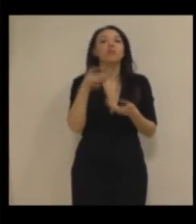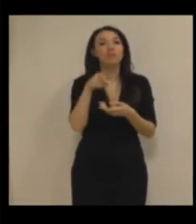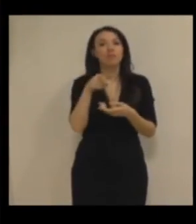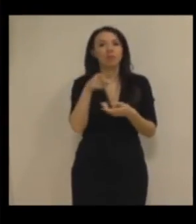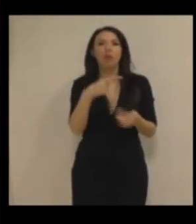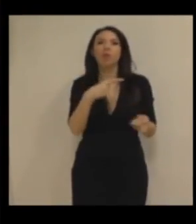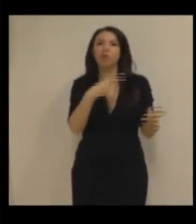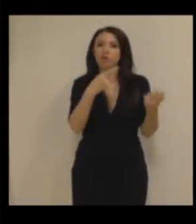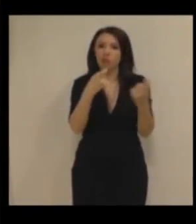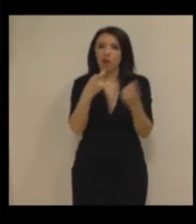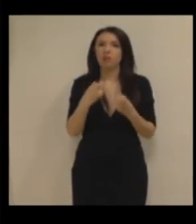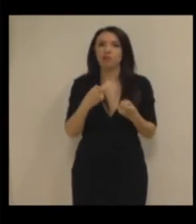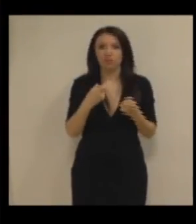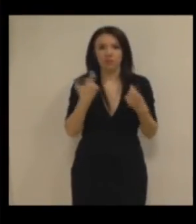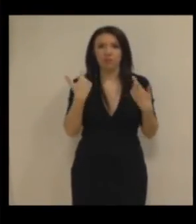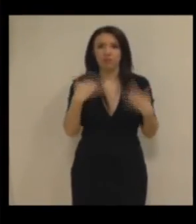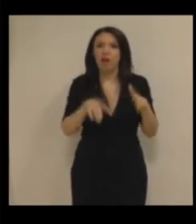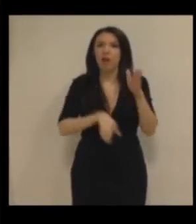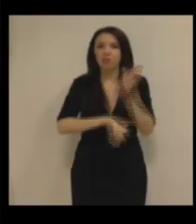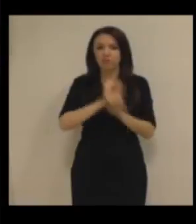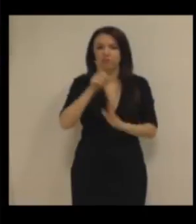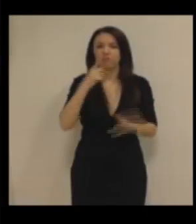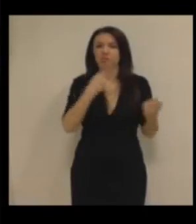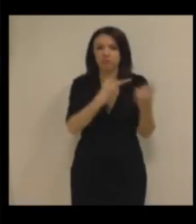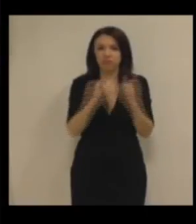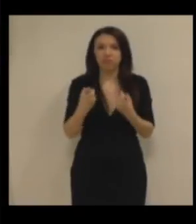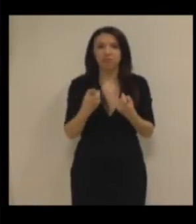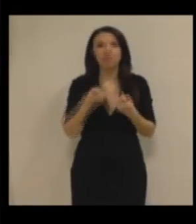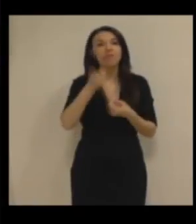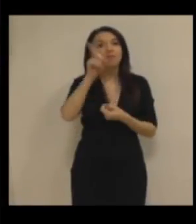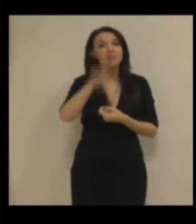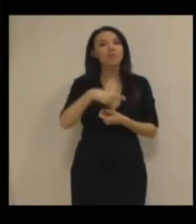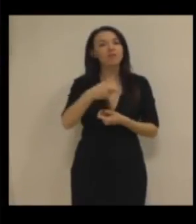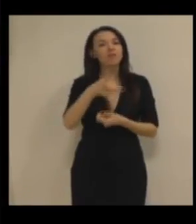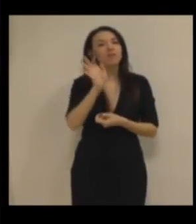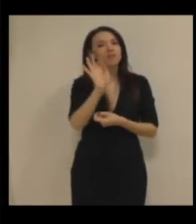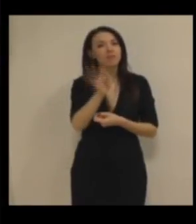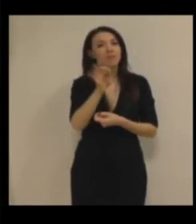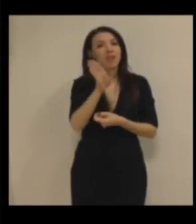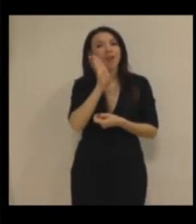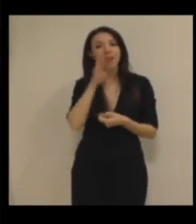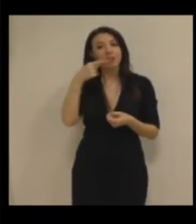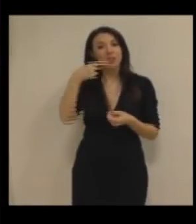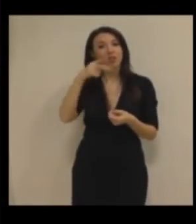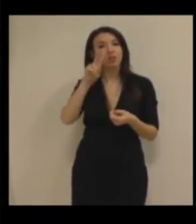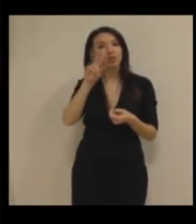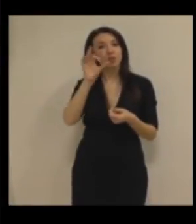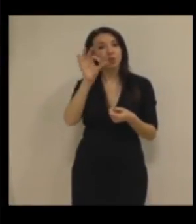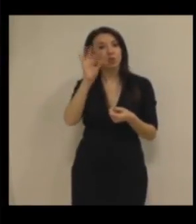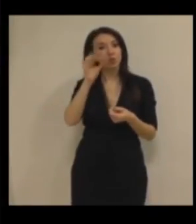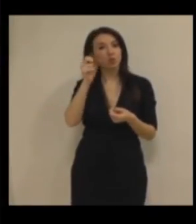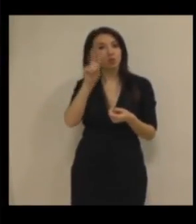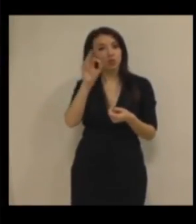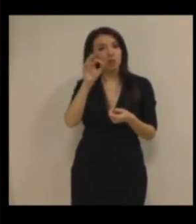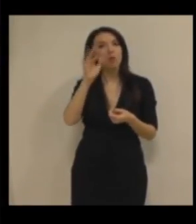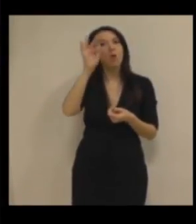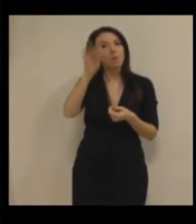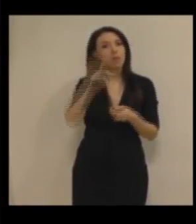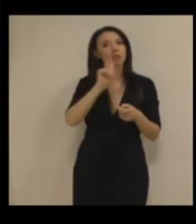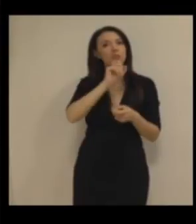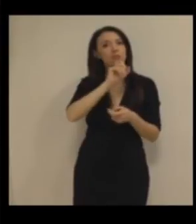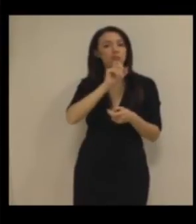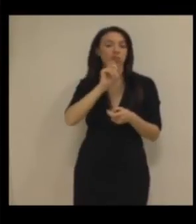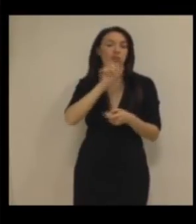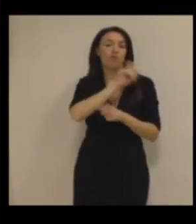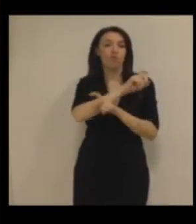por ahí todavía nos queda mucho por avanzar, ¿no? También es cierto, de lo que decía antes Gustavo, y de hecho la Fundación Vodafone ha trabajado